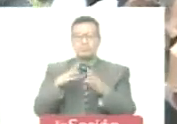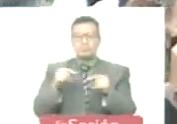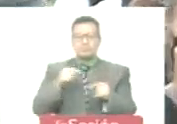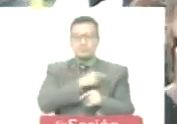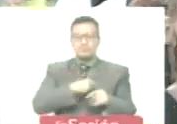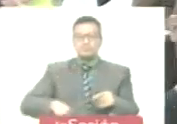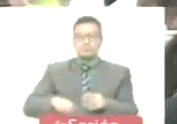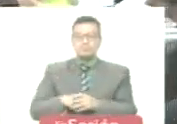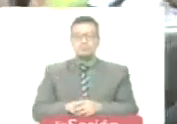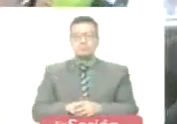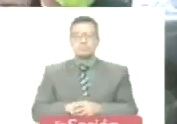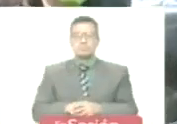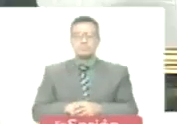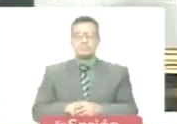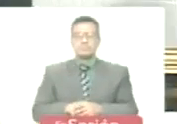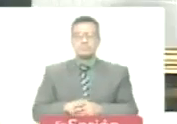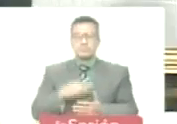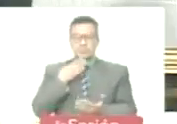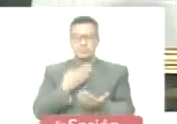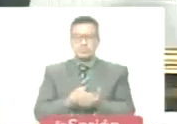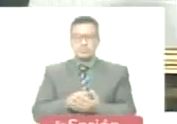presidente. Dale, gracias.